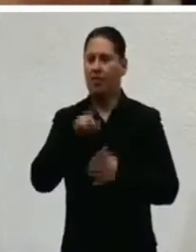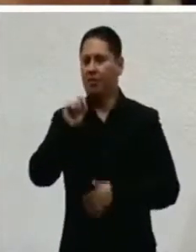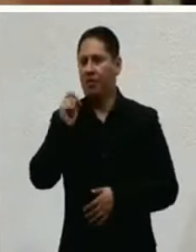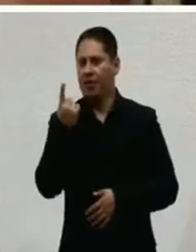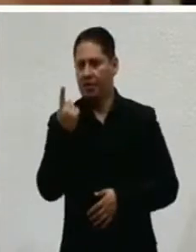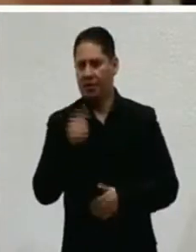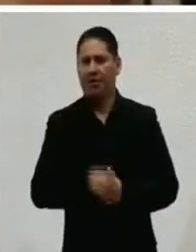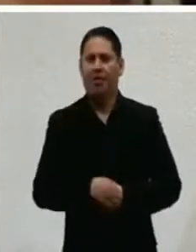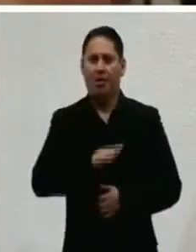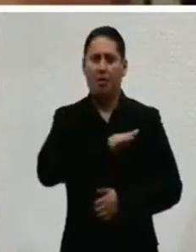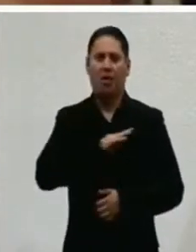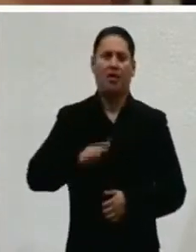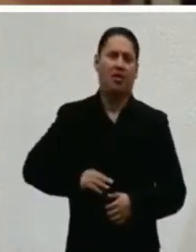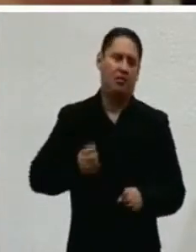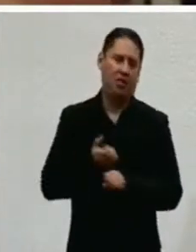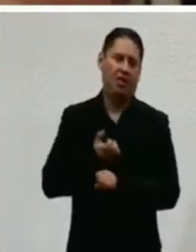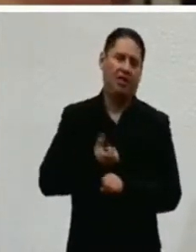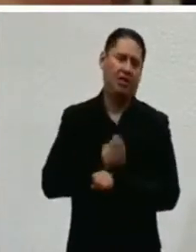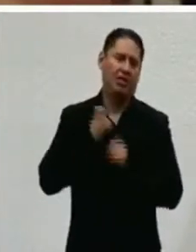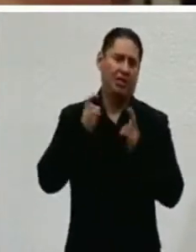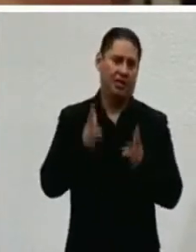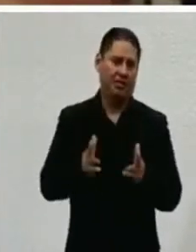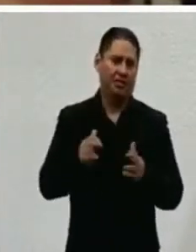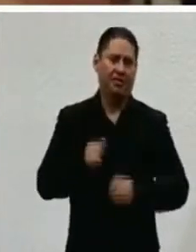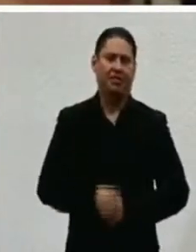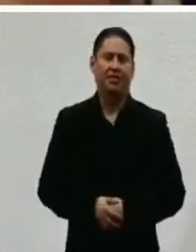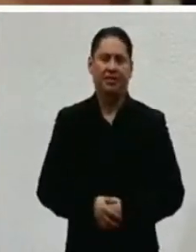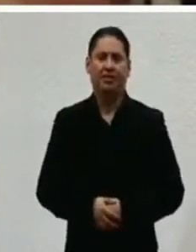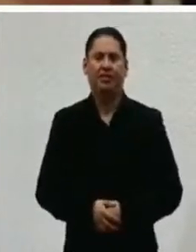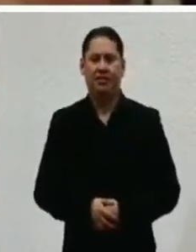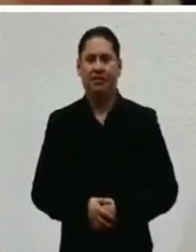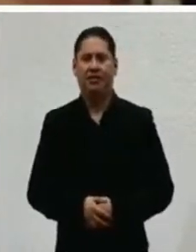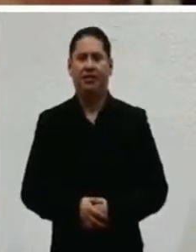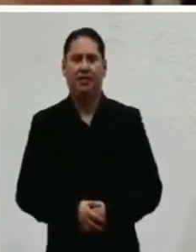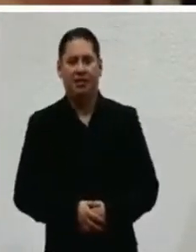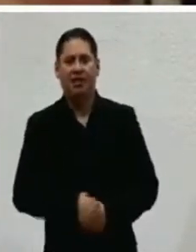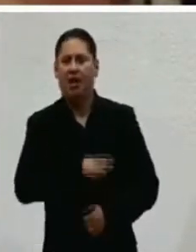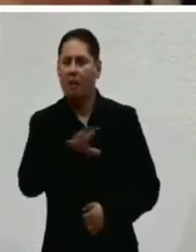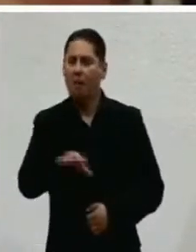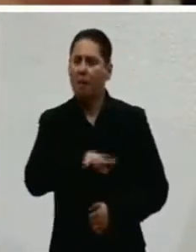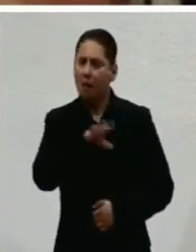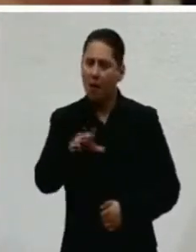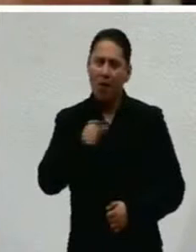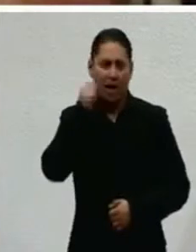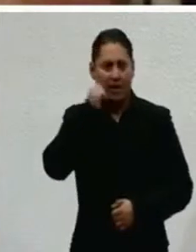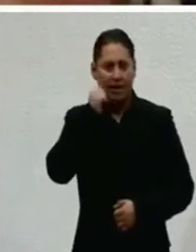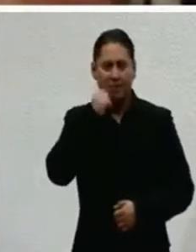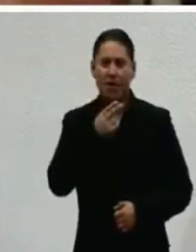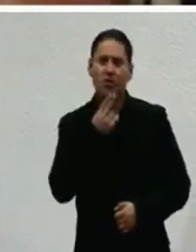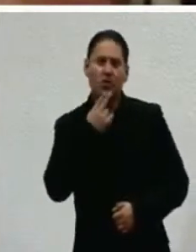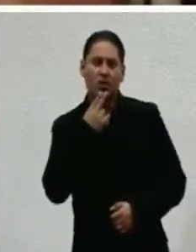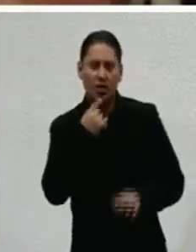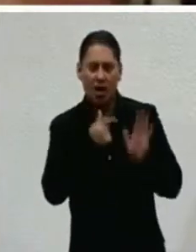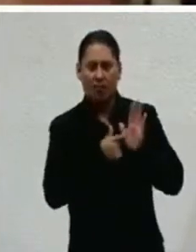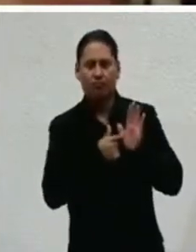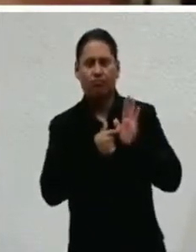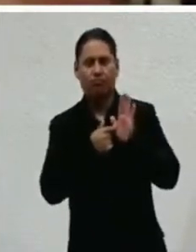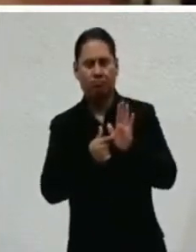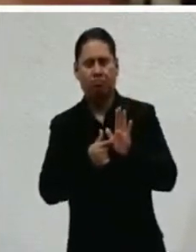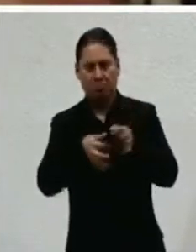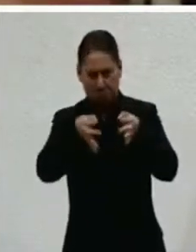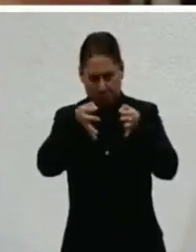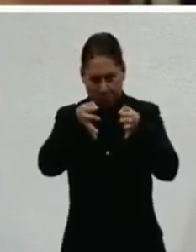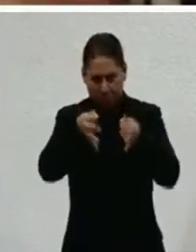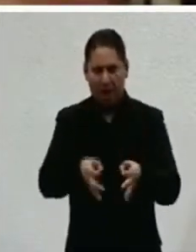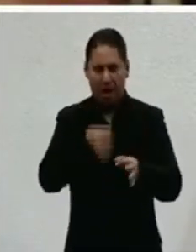2018-2021 de los municipios del Estado de Chiapas, que en su esencia busca brindar herramientas que permitan mejorar las